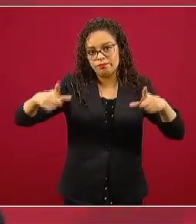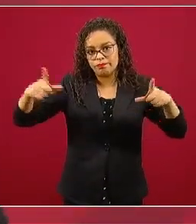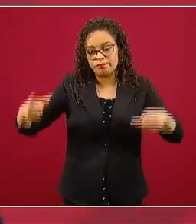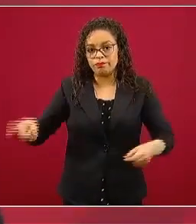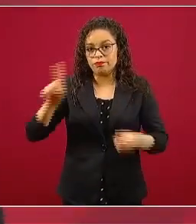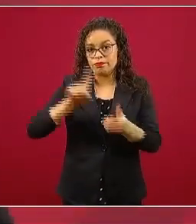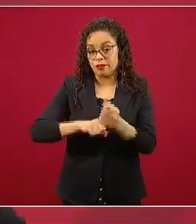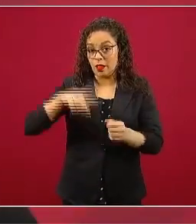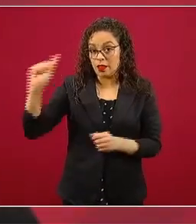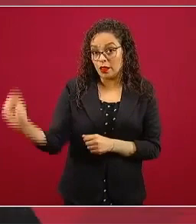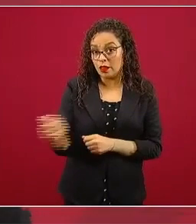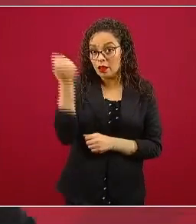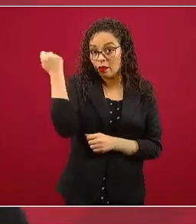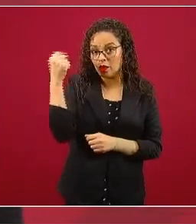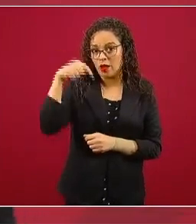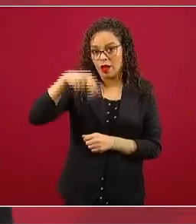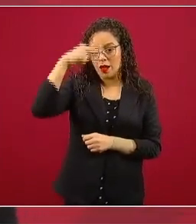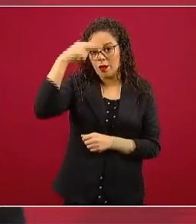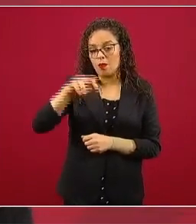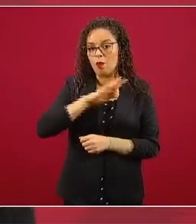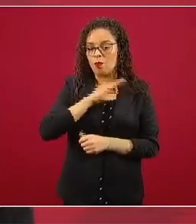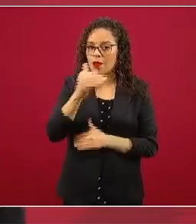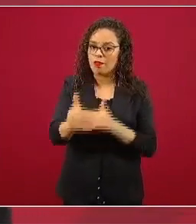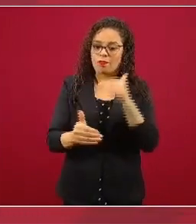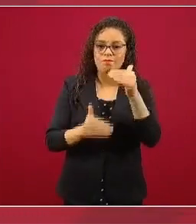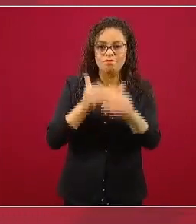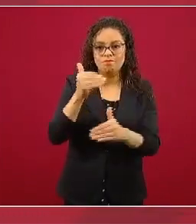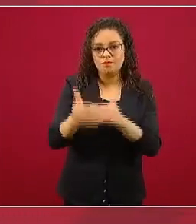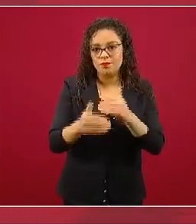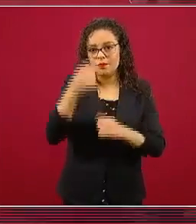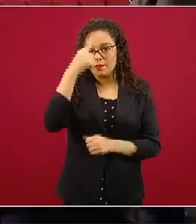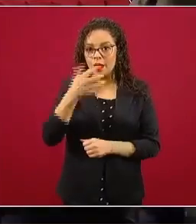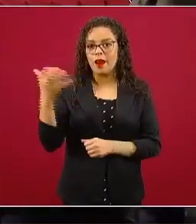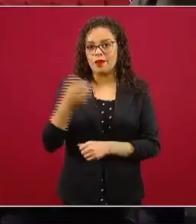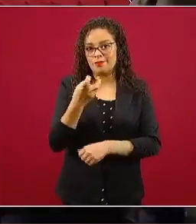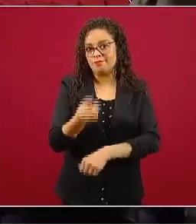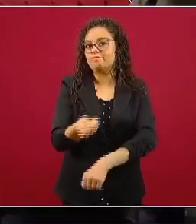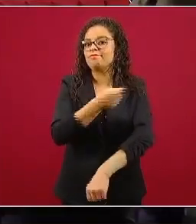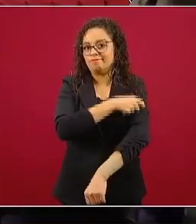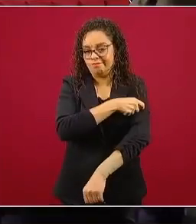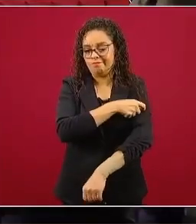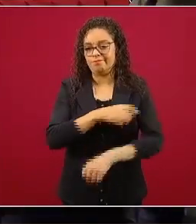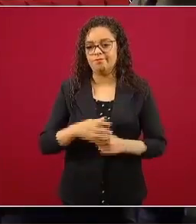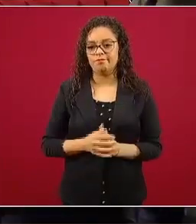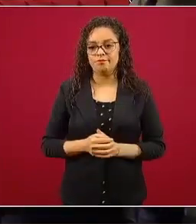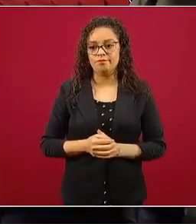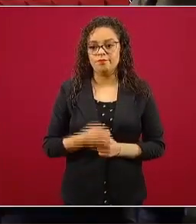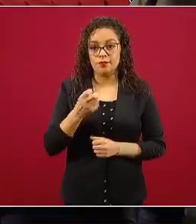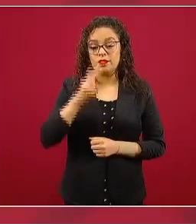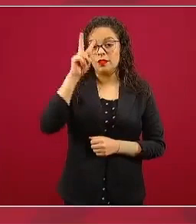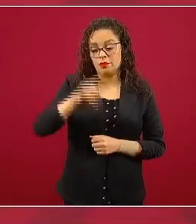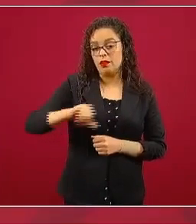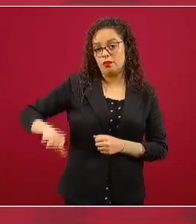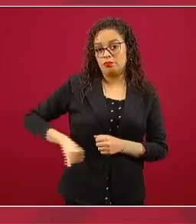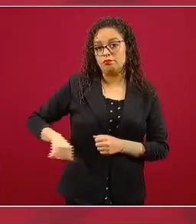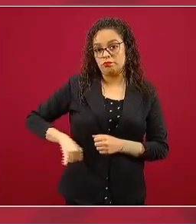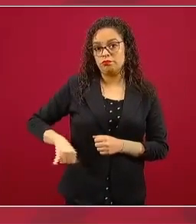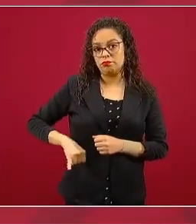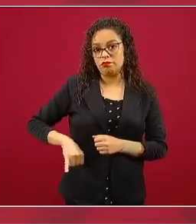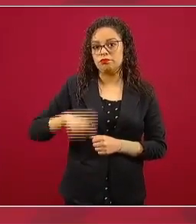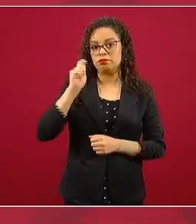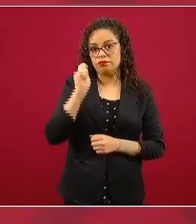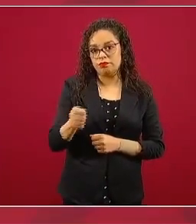tecnológica para tener esta vacuna. Entonces es un asunto de interés estratégico nacional y a eso nos da derecho. Cuando